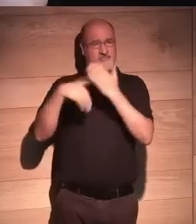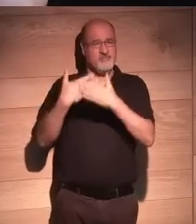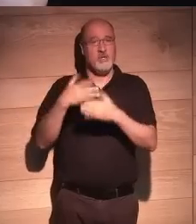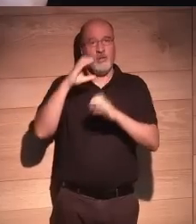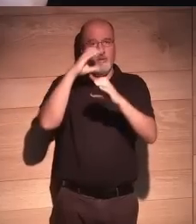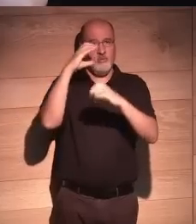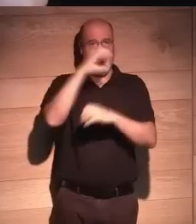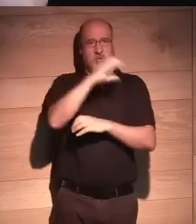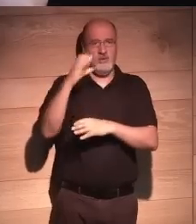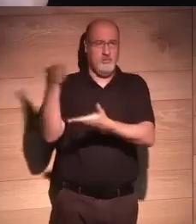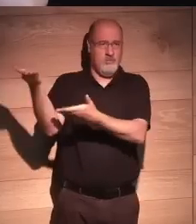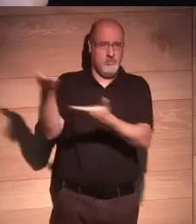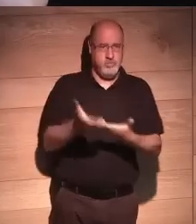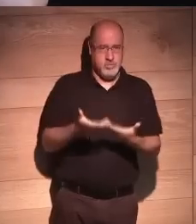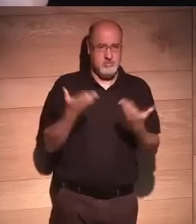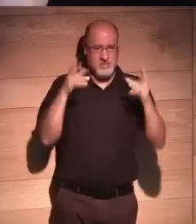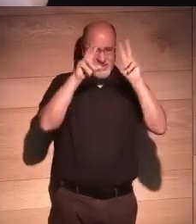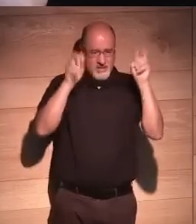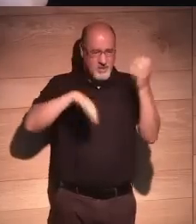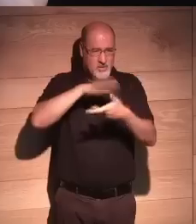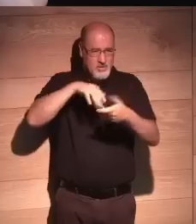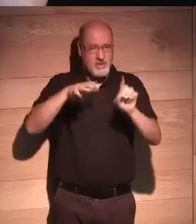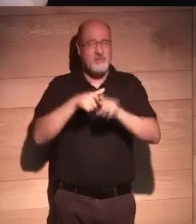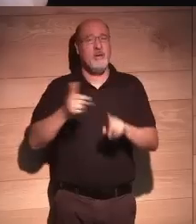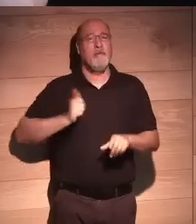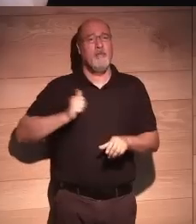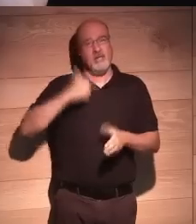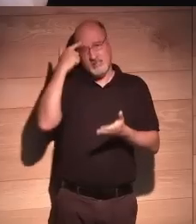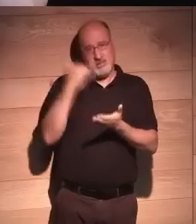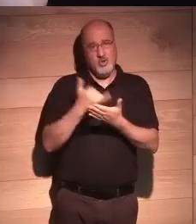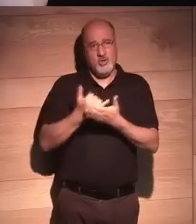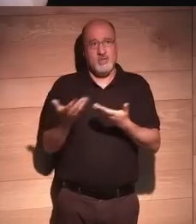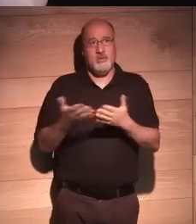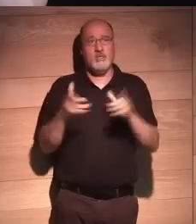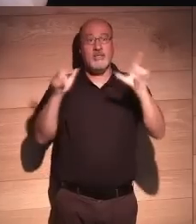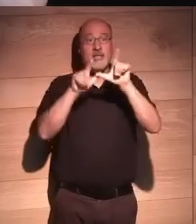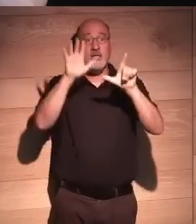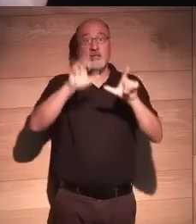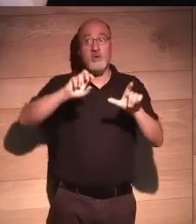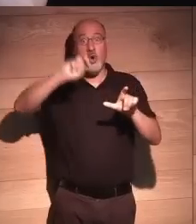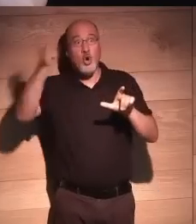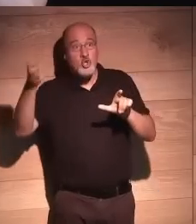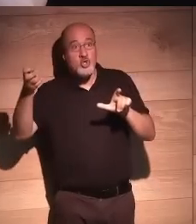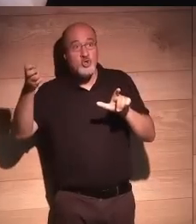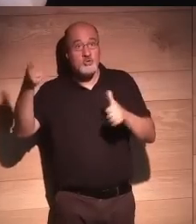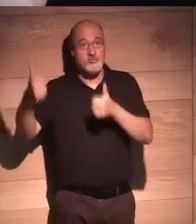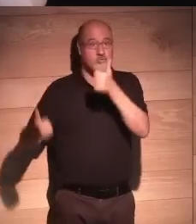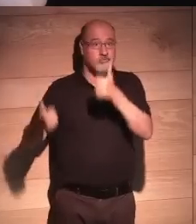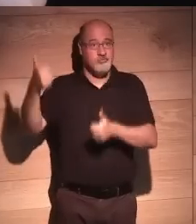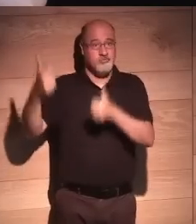la gente esta que desmonta todo el follón de la parapsicología y tal. Entonces Telecinco empezó con otro. Tenía